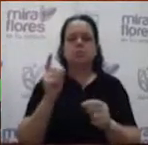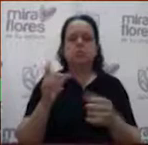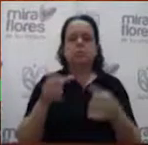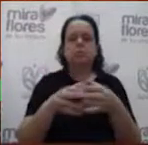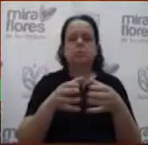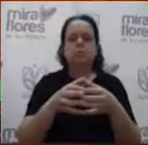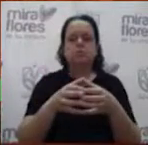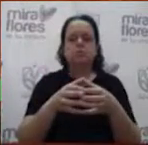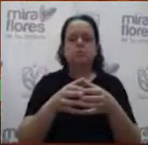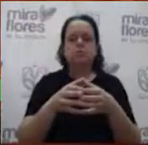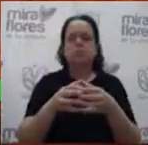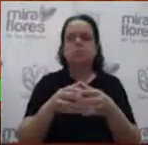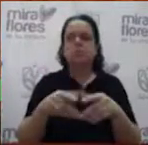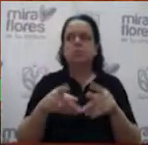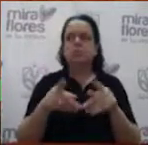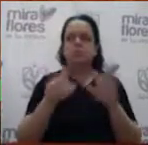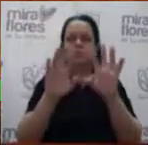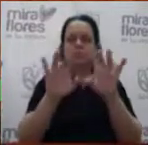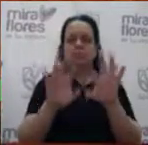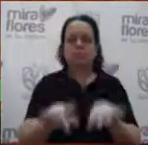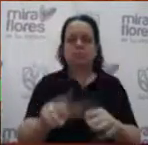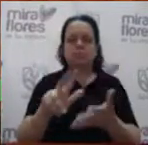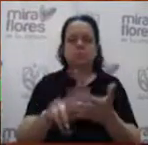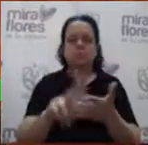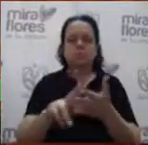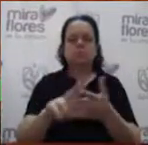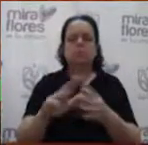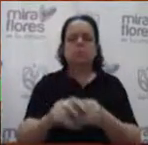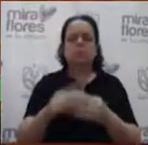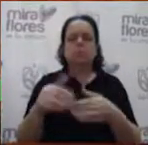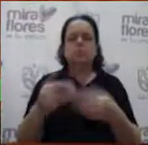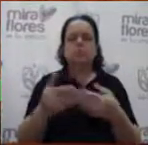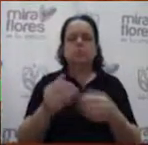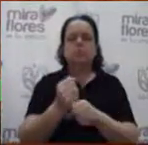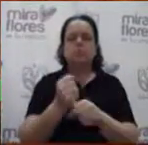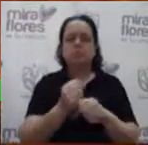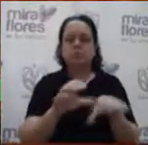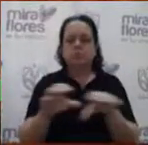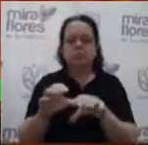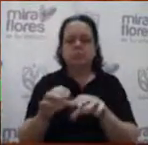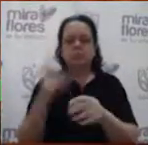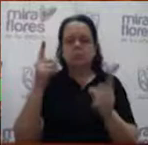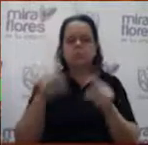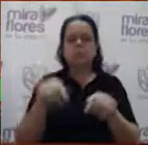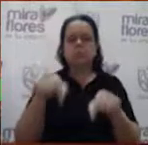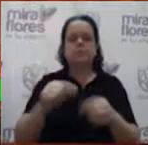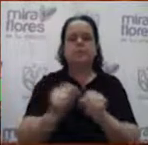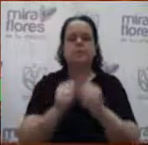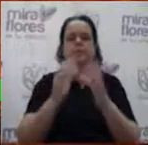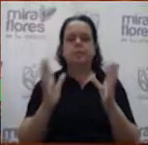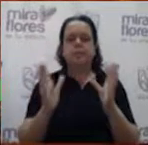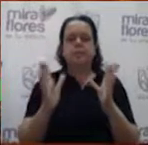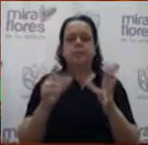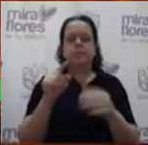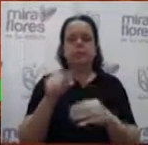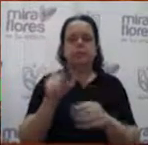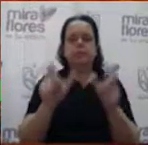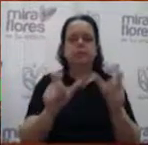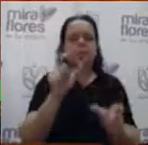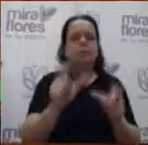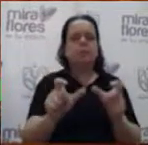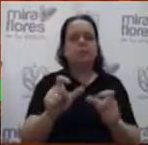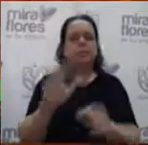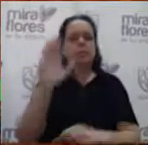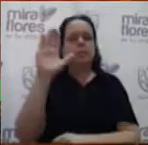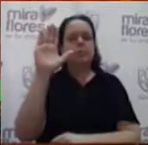de lo que es la aprobación del acta para la ejecución inmediata de los acuerdos tomados esta mañana. Aquellos miembros del consejo que